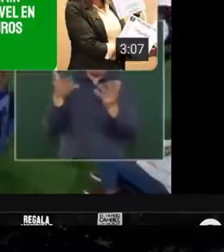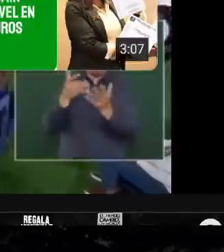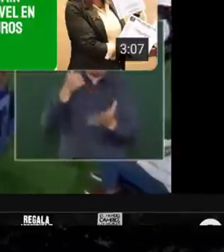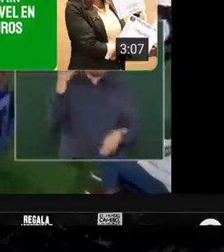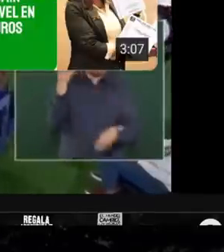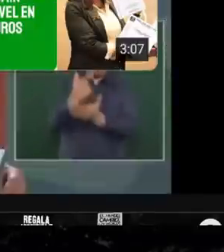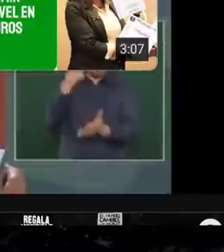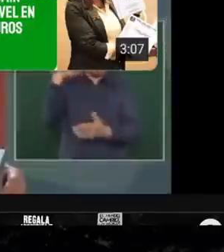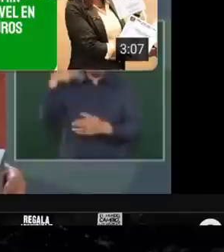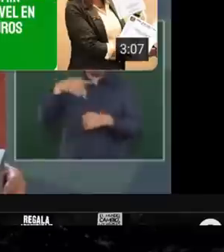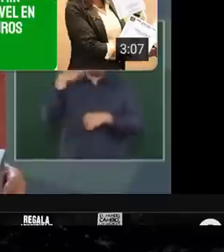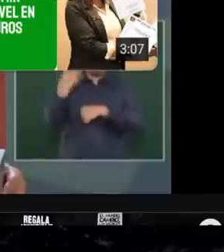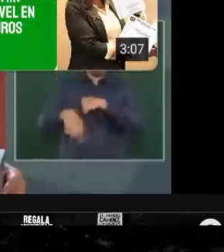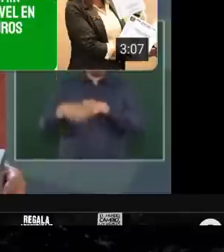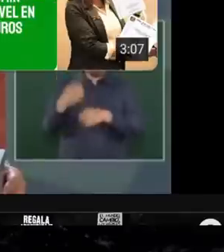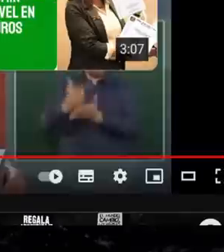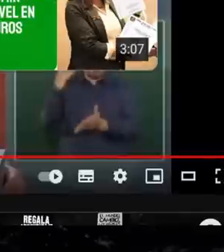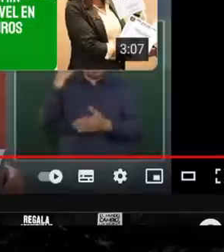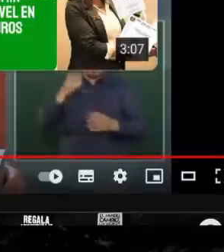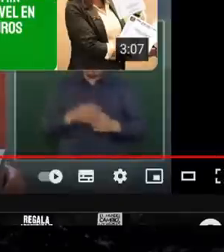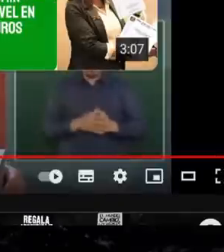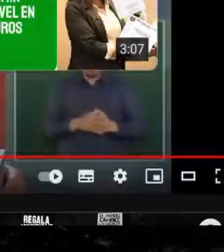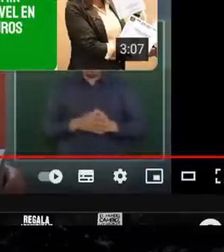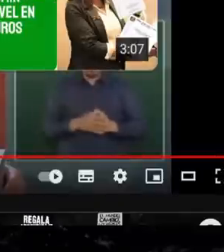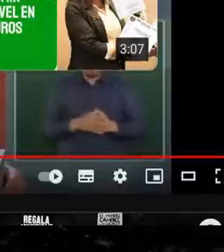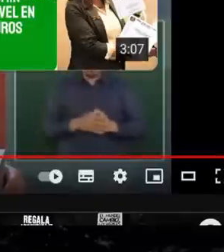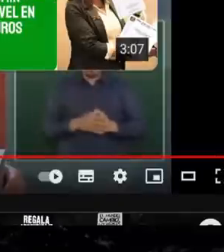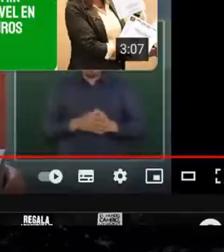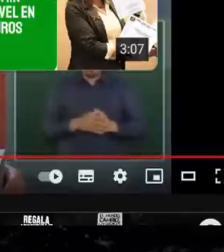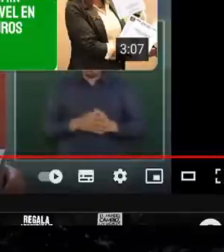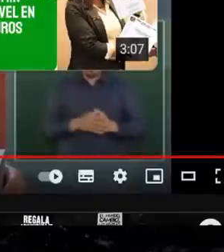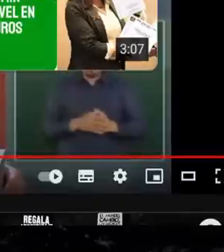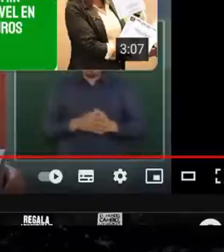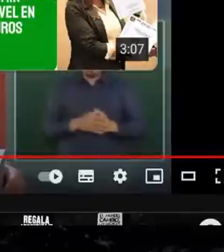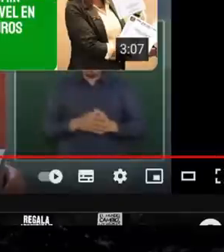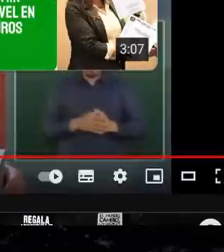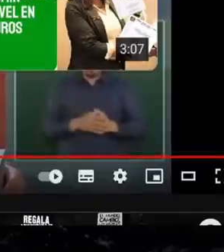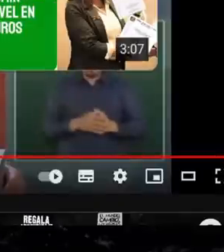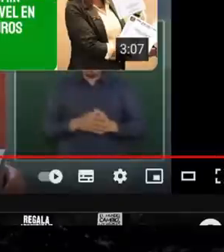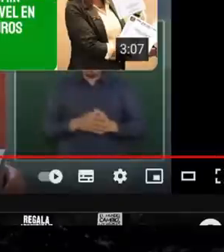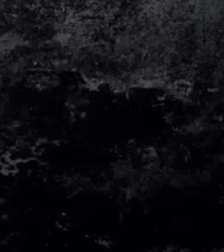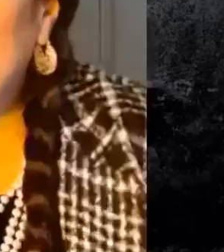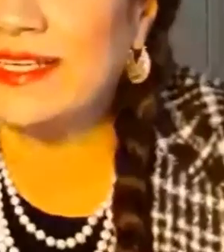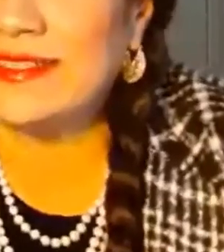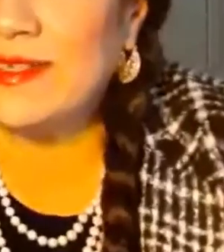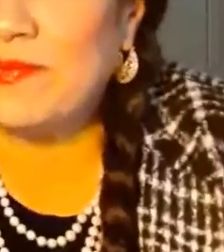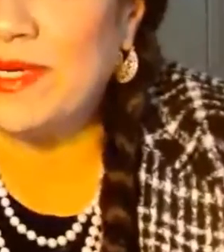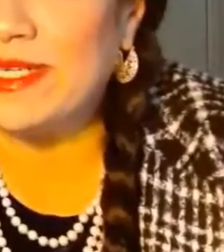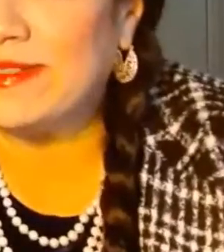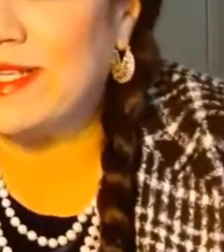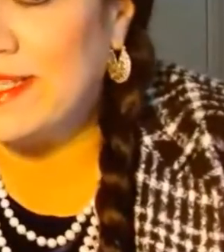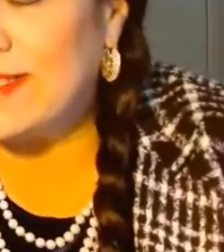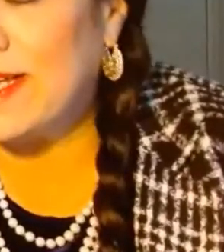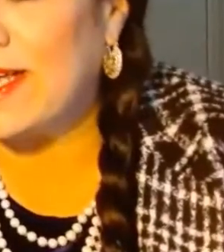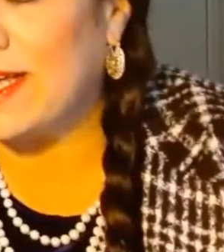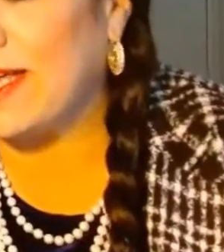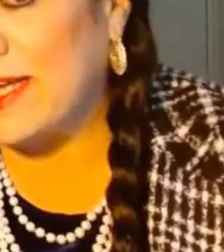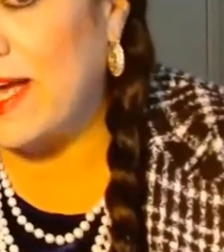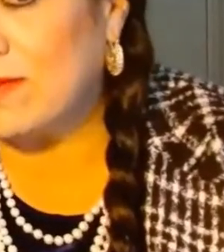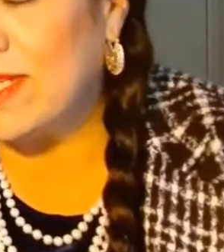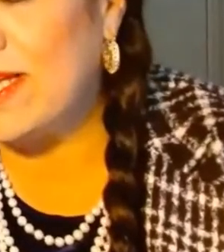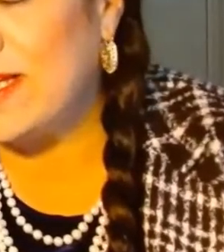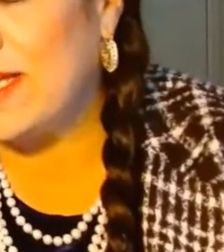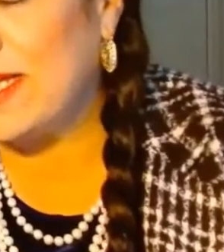delitos mayores. Hasta ahí. No estoy justificando. Bueno, el asunto es que, pues, él dice